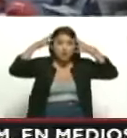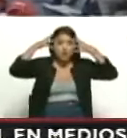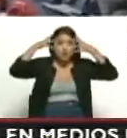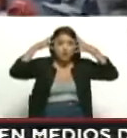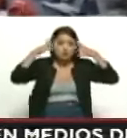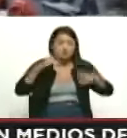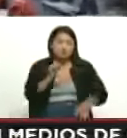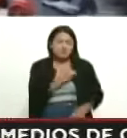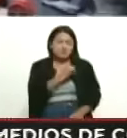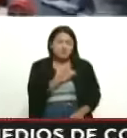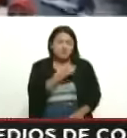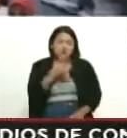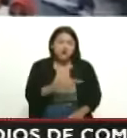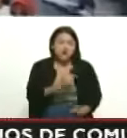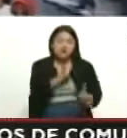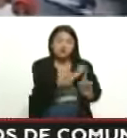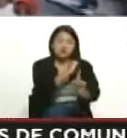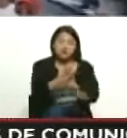cobarde,